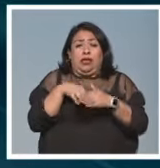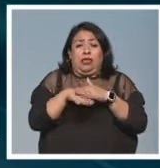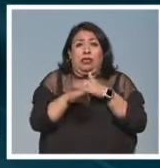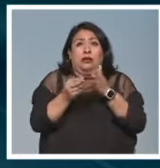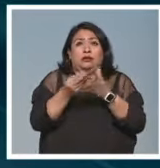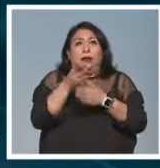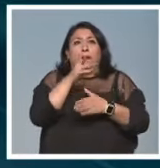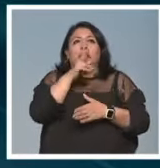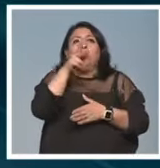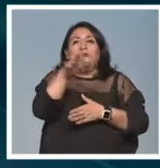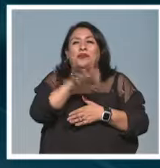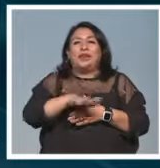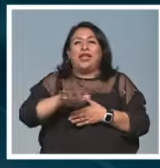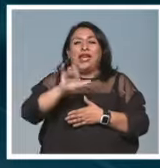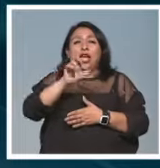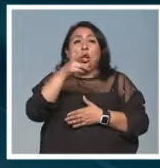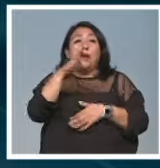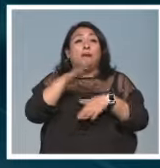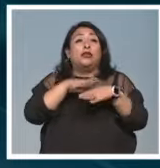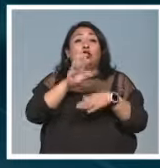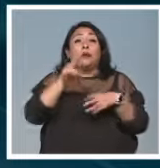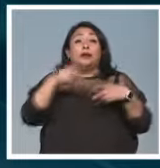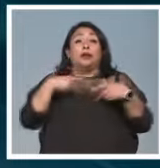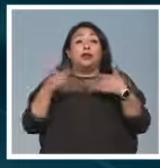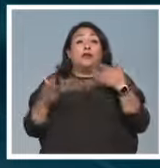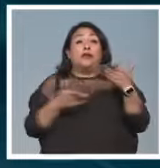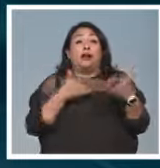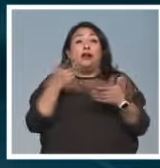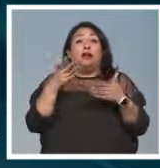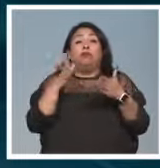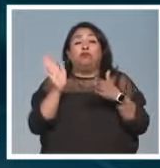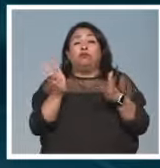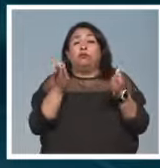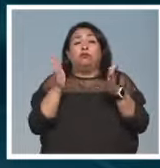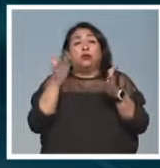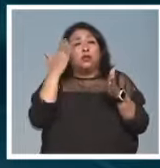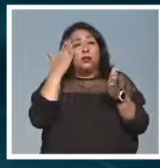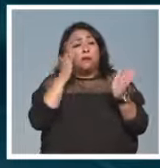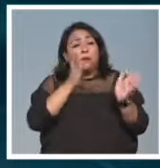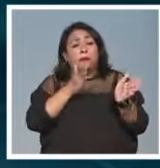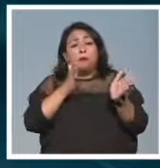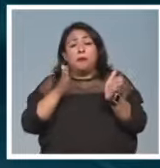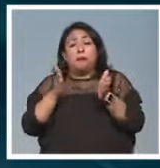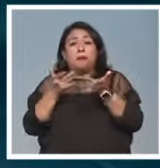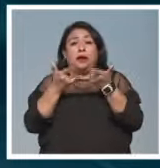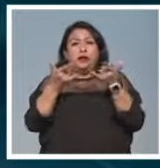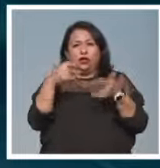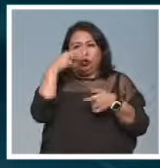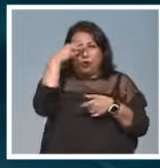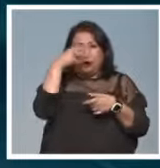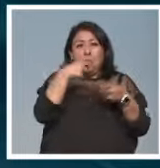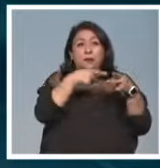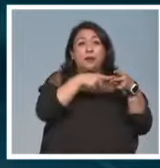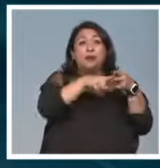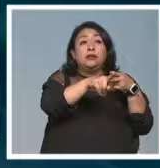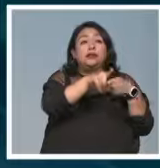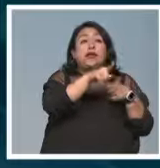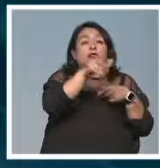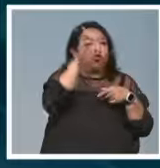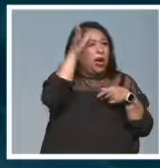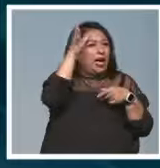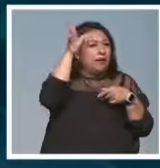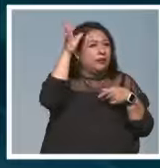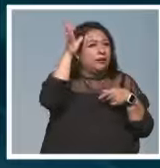la explanada de la Alhóndiga de Granaditas, más de 90 bailarines hicieron un recorrido cronológico por la historia de México, empezando por la pieza